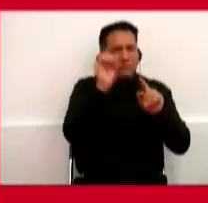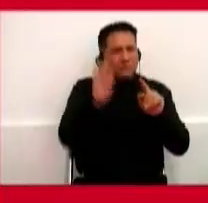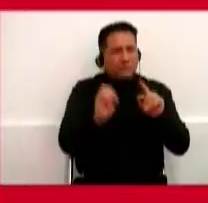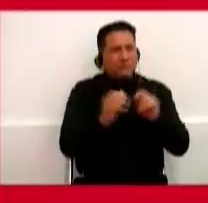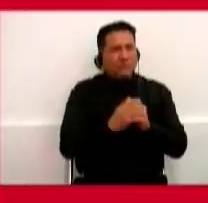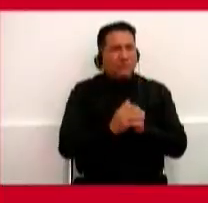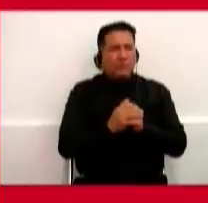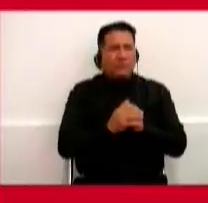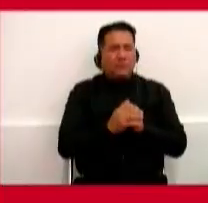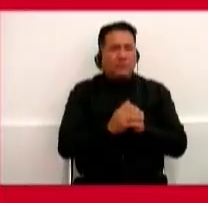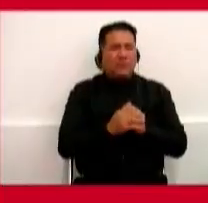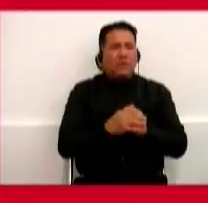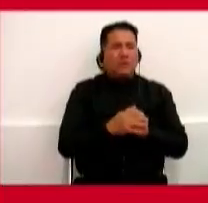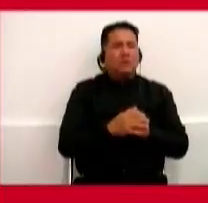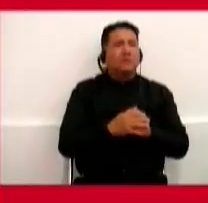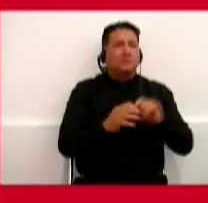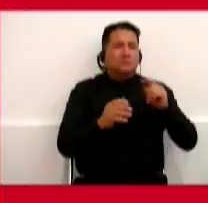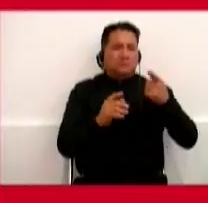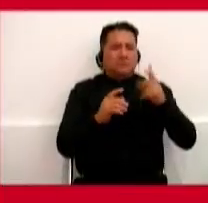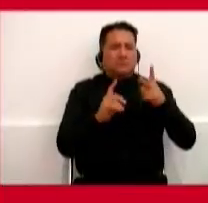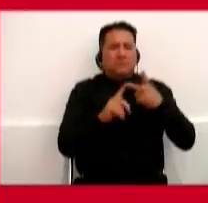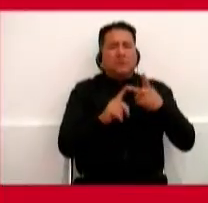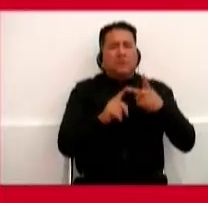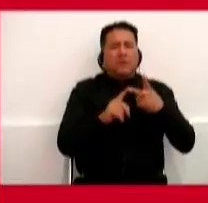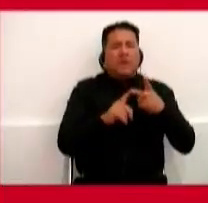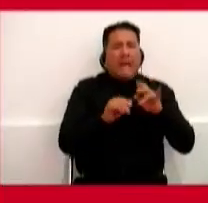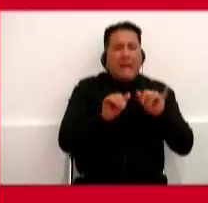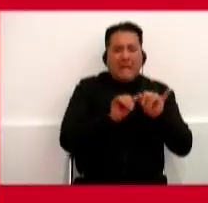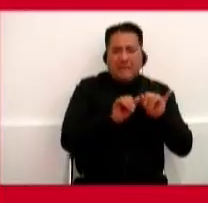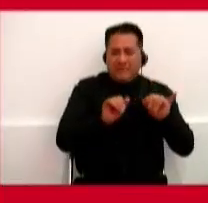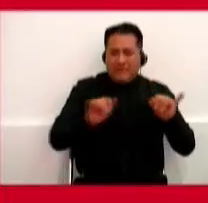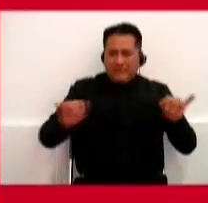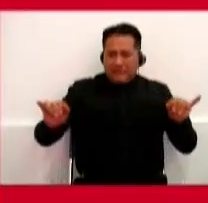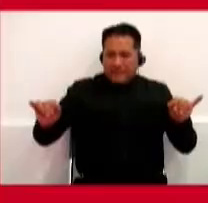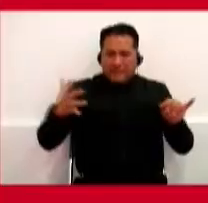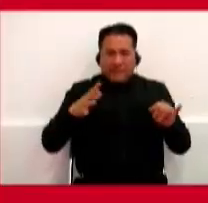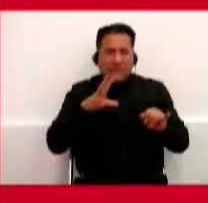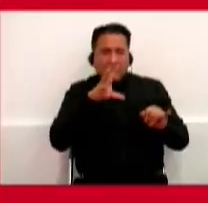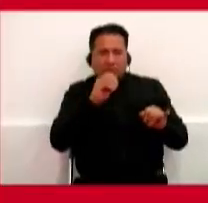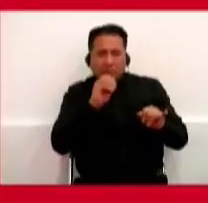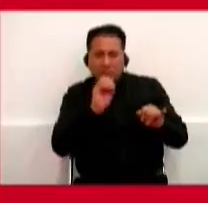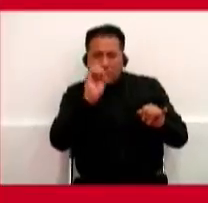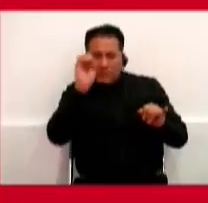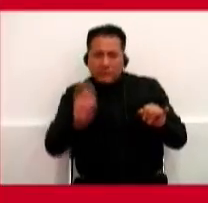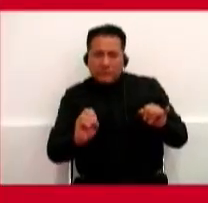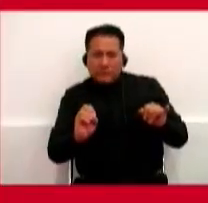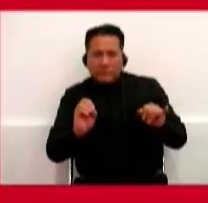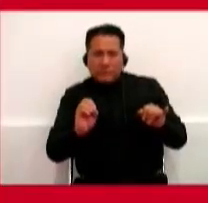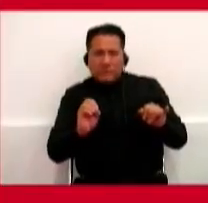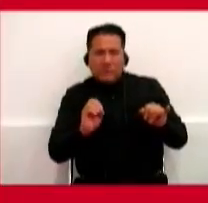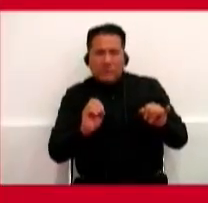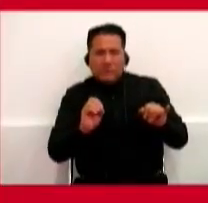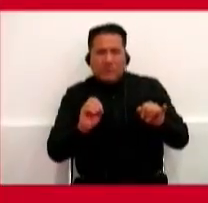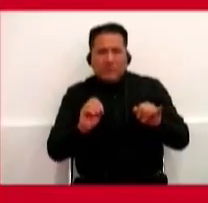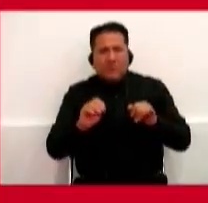métricas que has mostrado, alrededor del 50% estaría sobre la capacidad nominal de 363